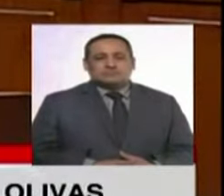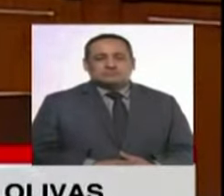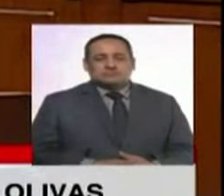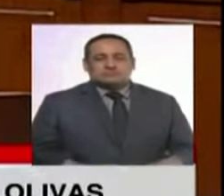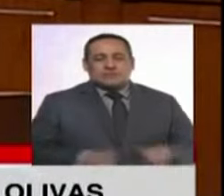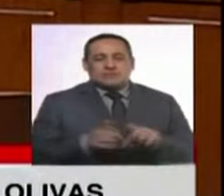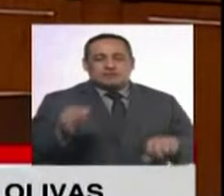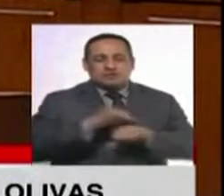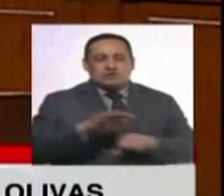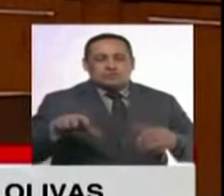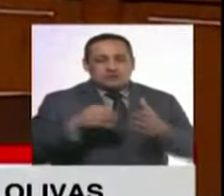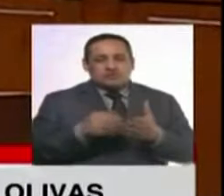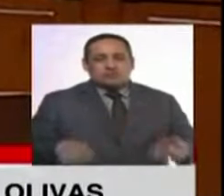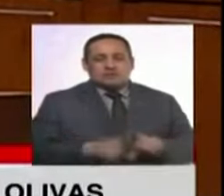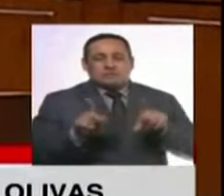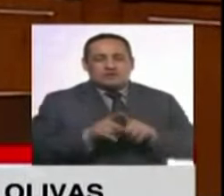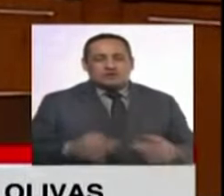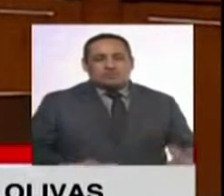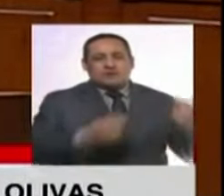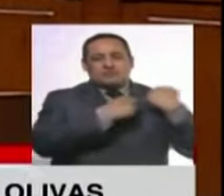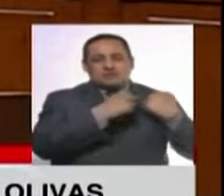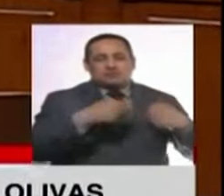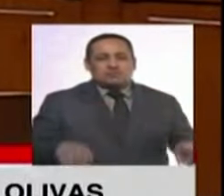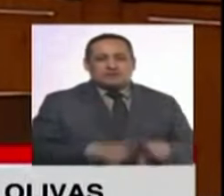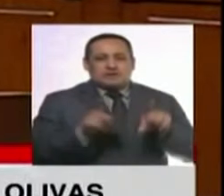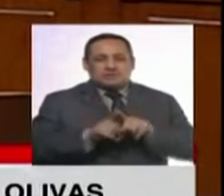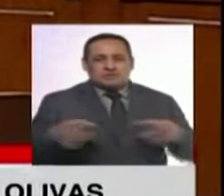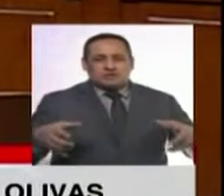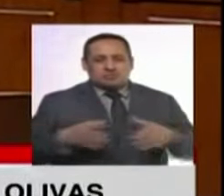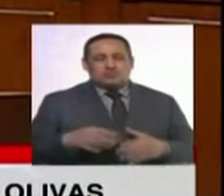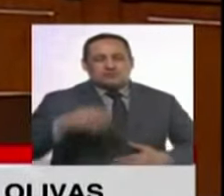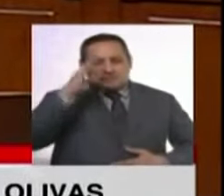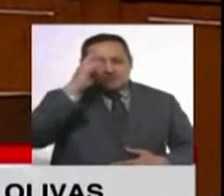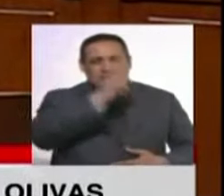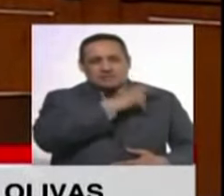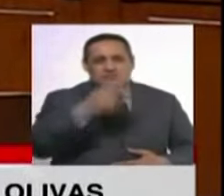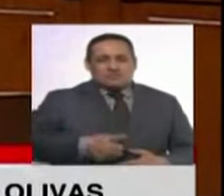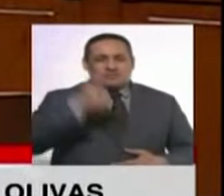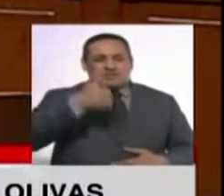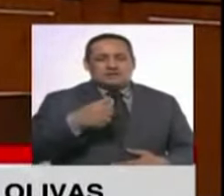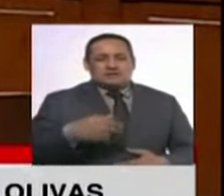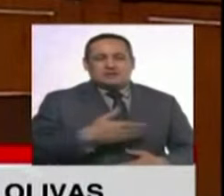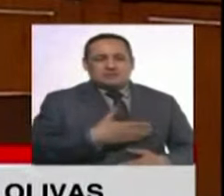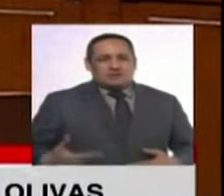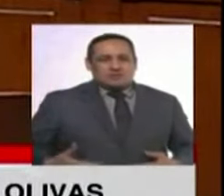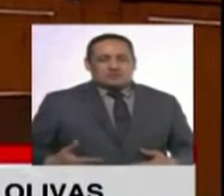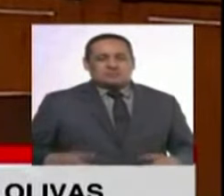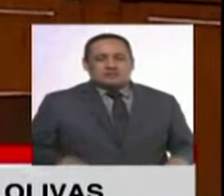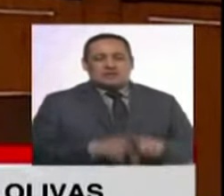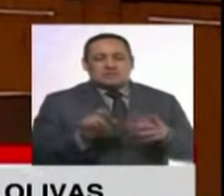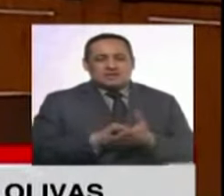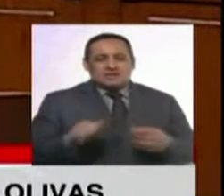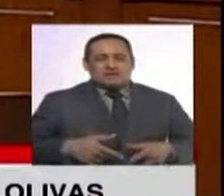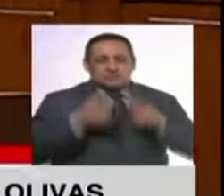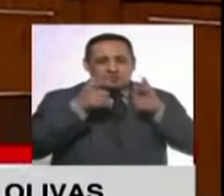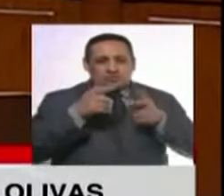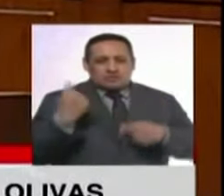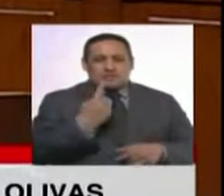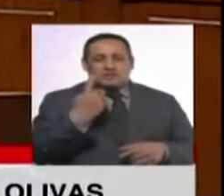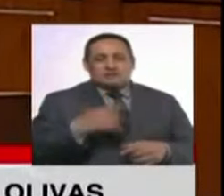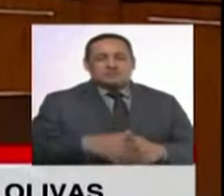con respecto al alumbramiento de los el teniente general jefe Estado Mayor general y el inspector